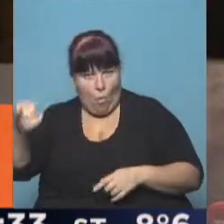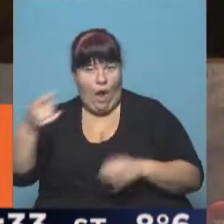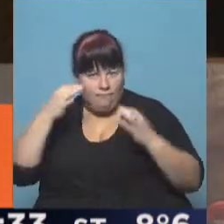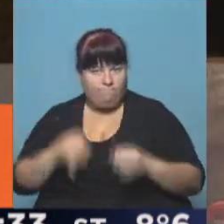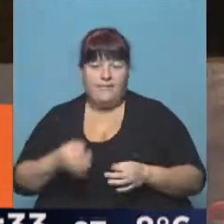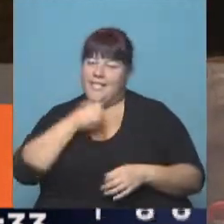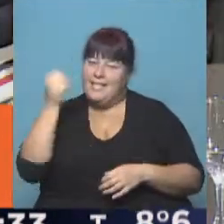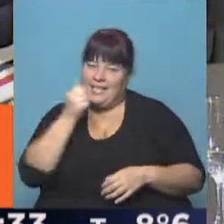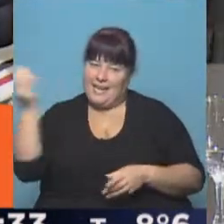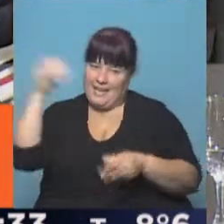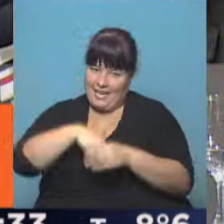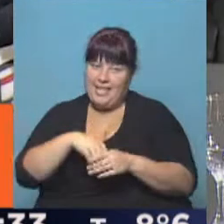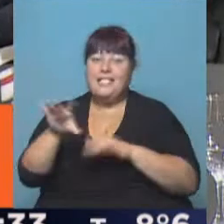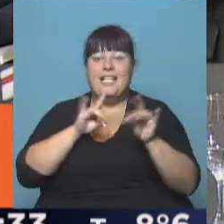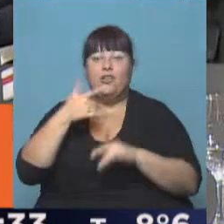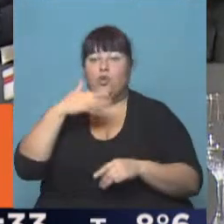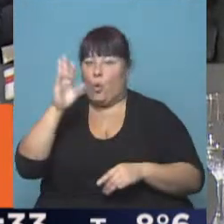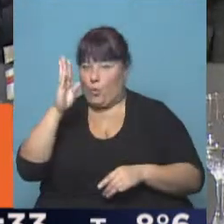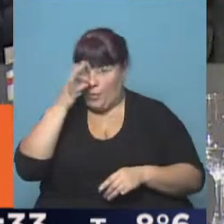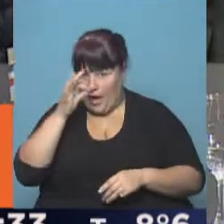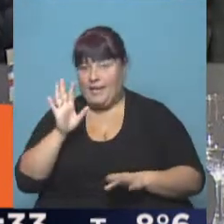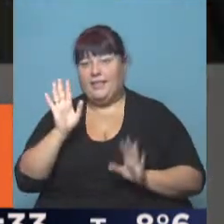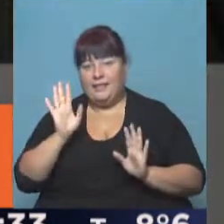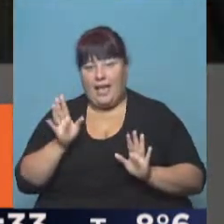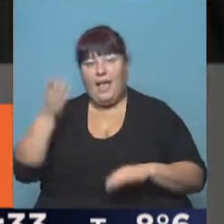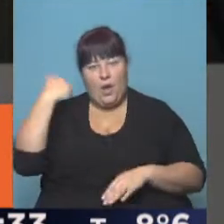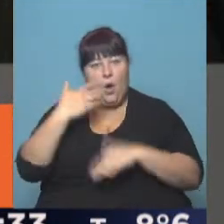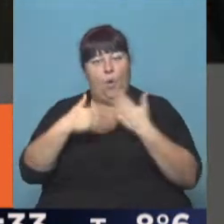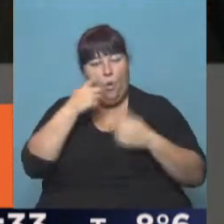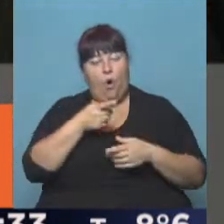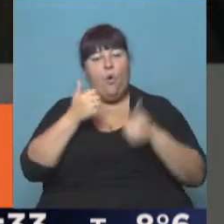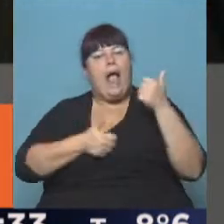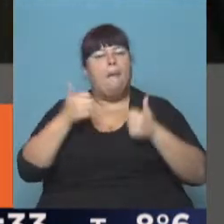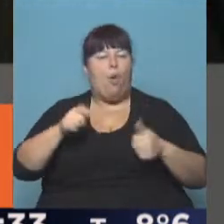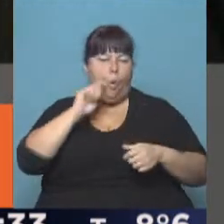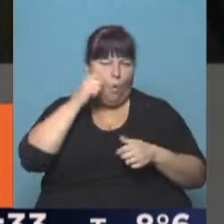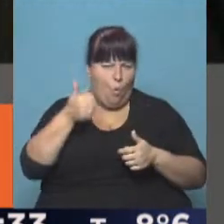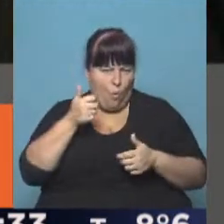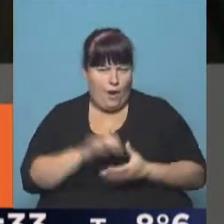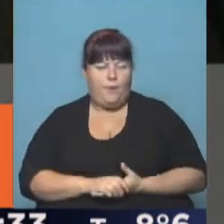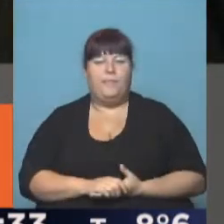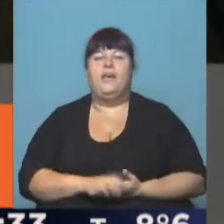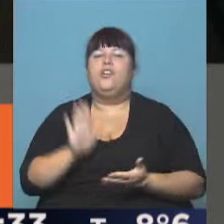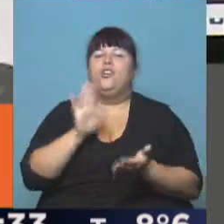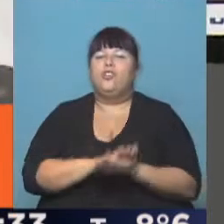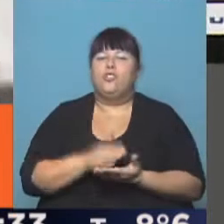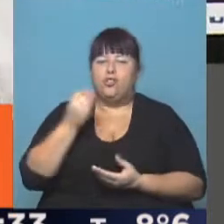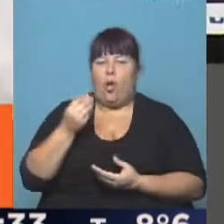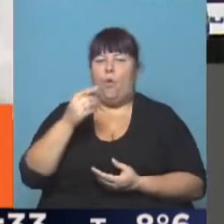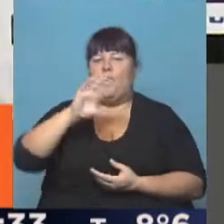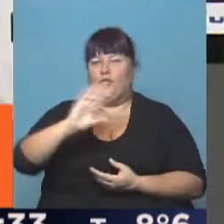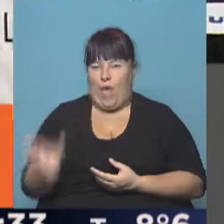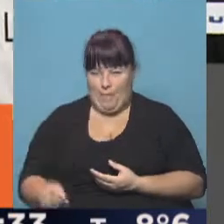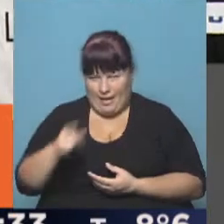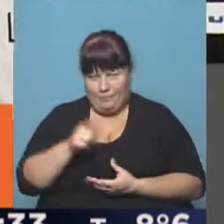que pretende ser refuerzo, y de la selección sub-20, ¿no? Que jugará allí un torneo espectacular, nos referimos al sudamericano.